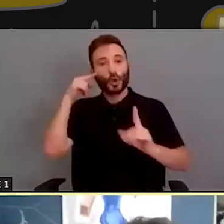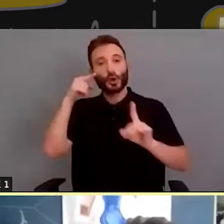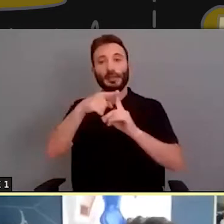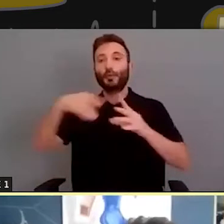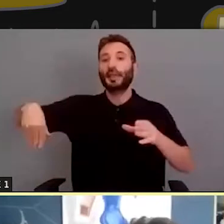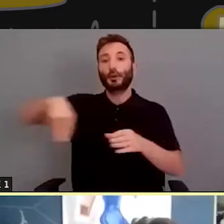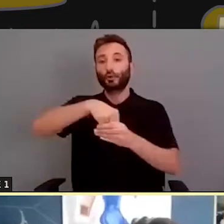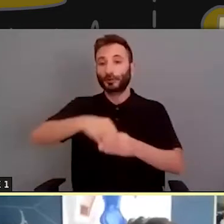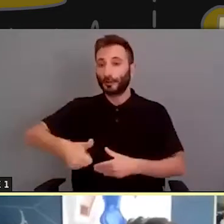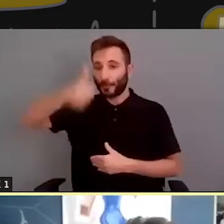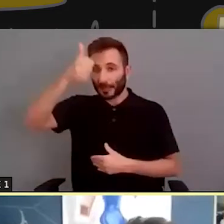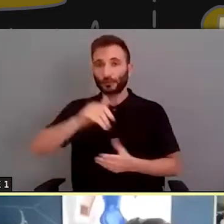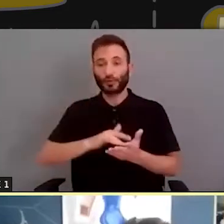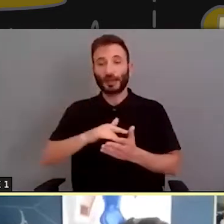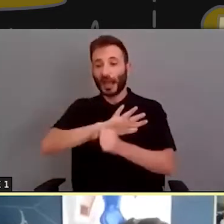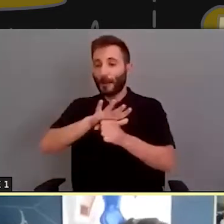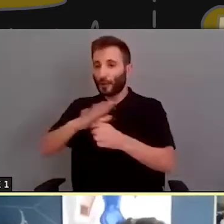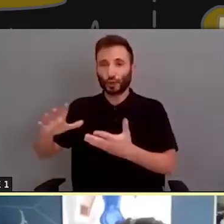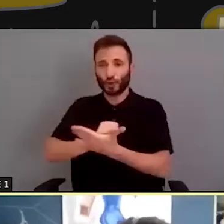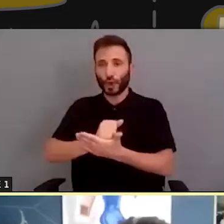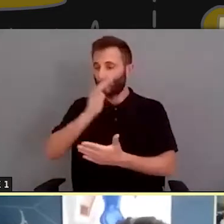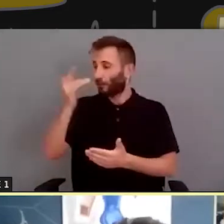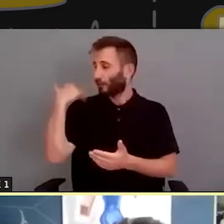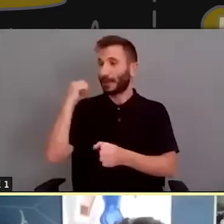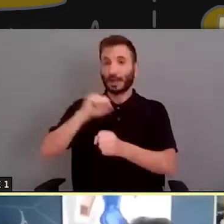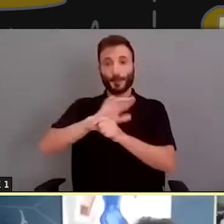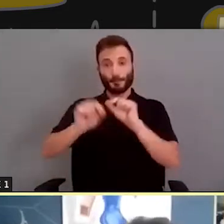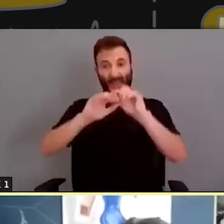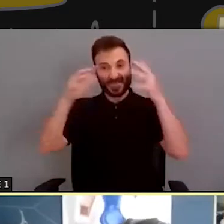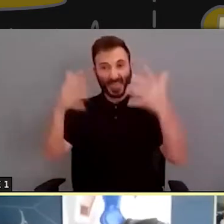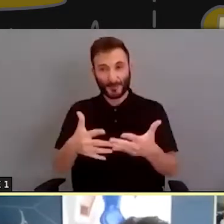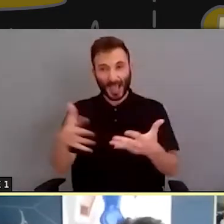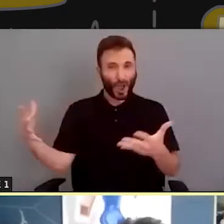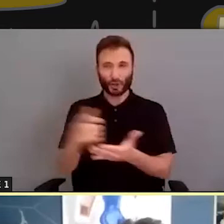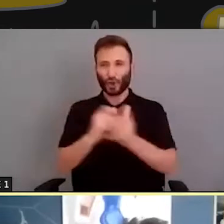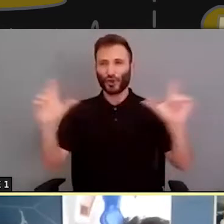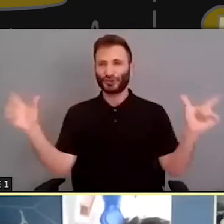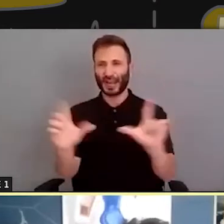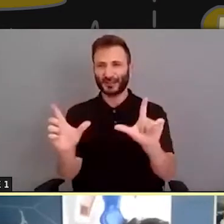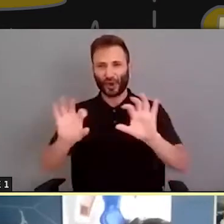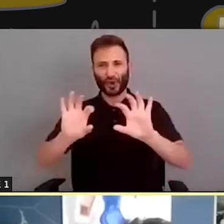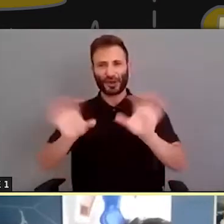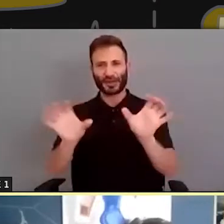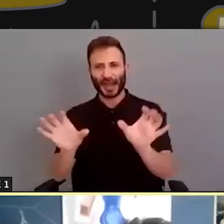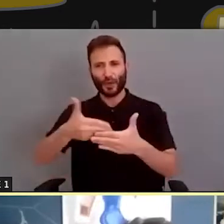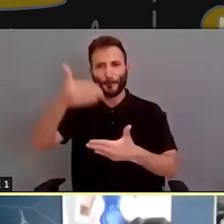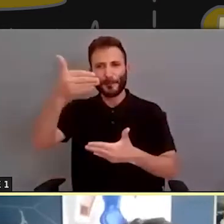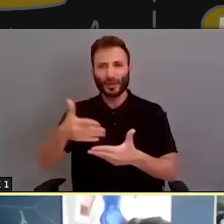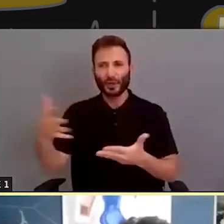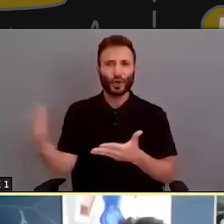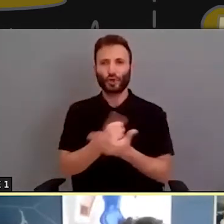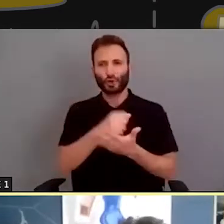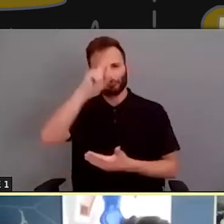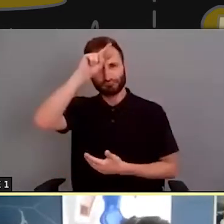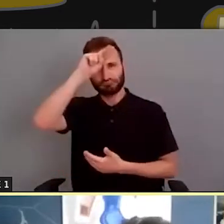los ámbitos después de la pandemia, porque hemos visto todos que los medios de comunicación han estado muy preocupados